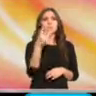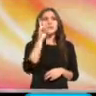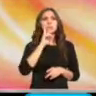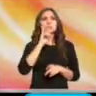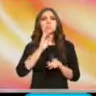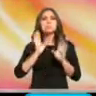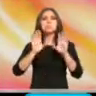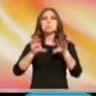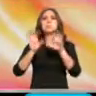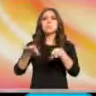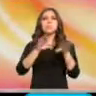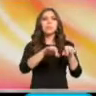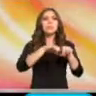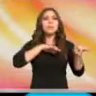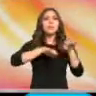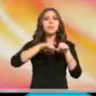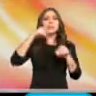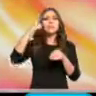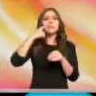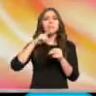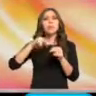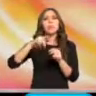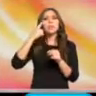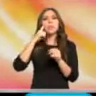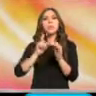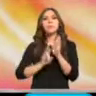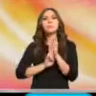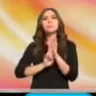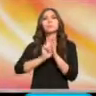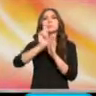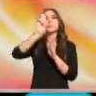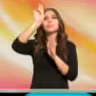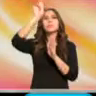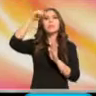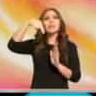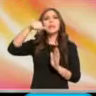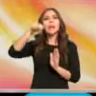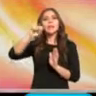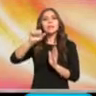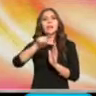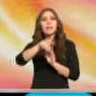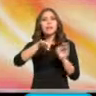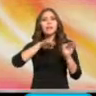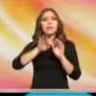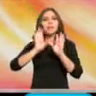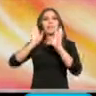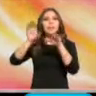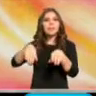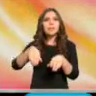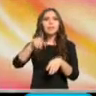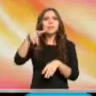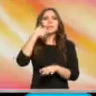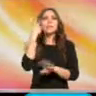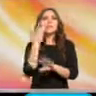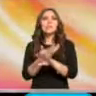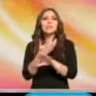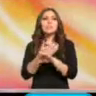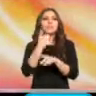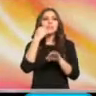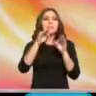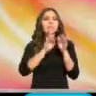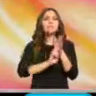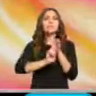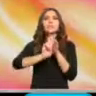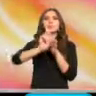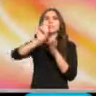trabajando para la NASA en la carrera espacial que Estados Unidos está emprendiendo para responder a la Unión Soviética, que ya había puesto